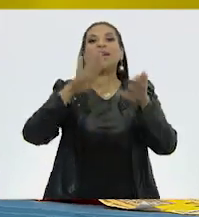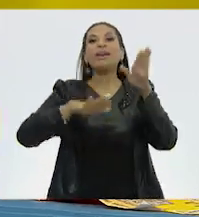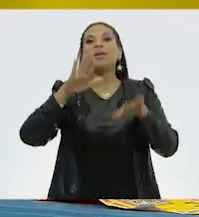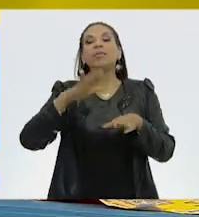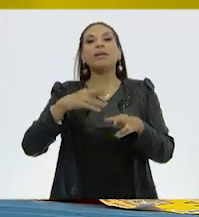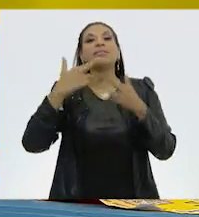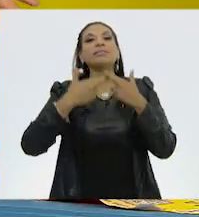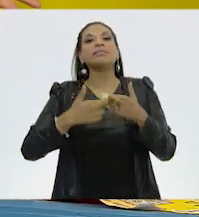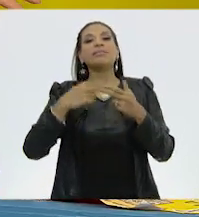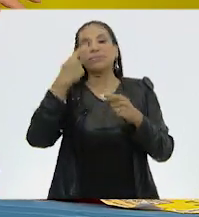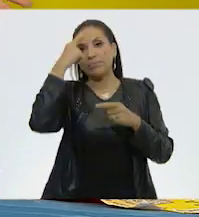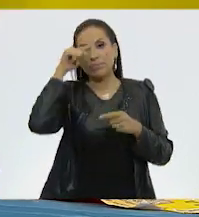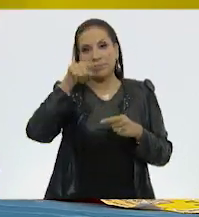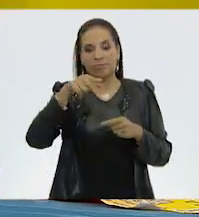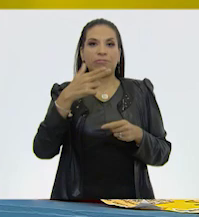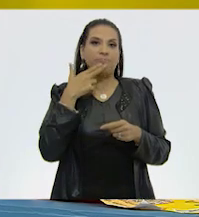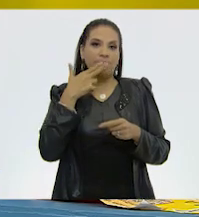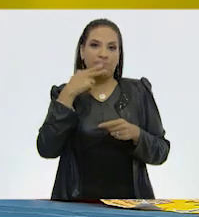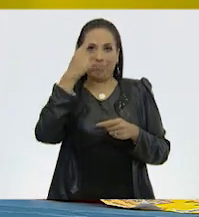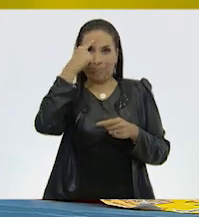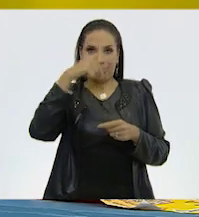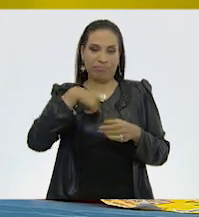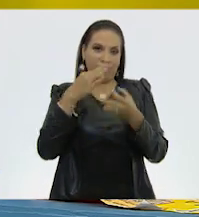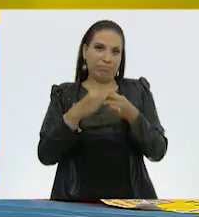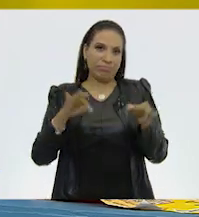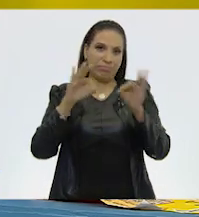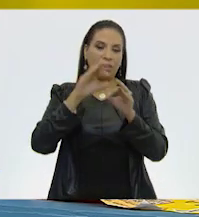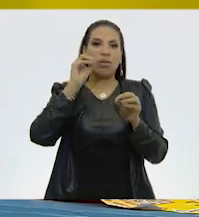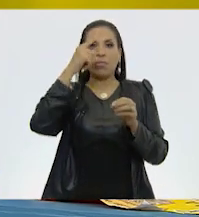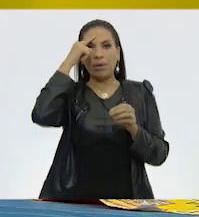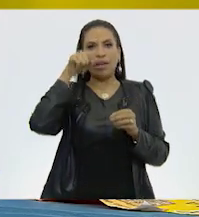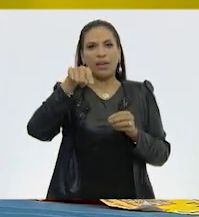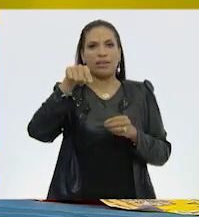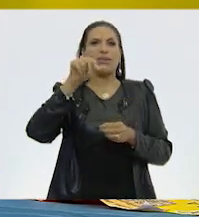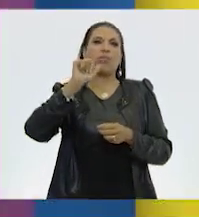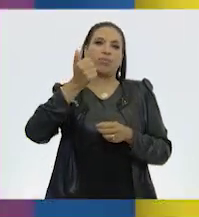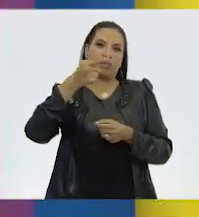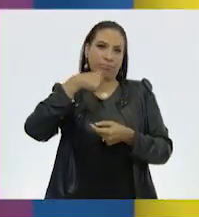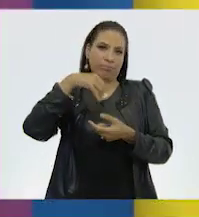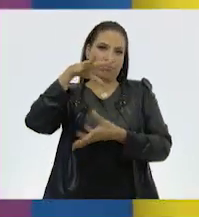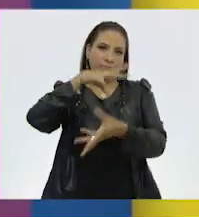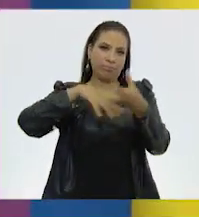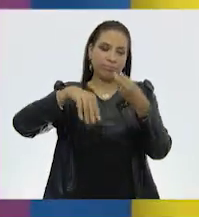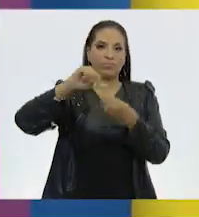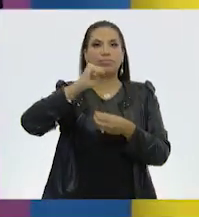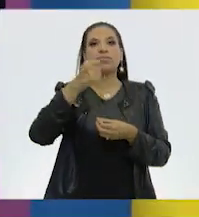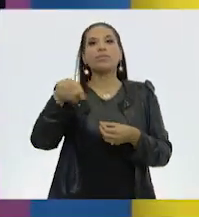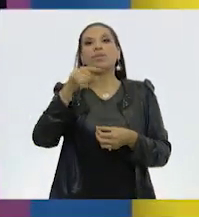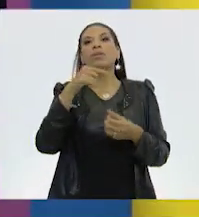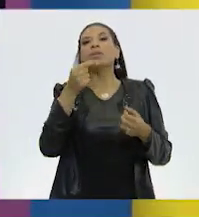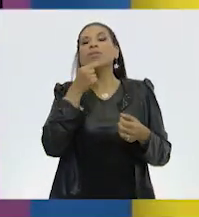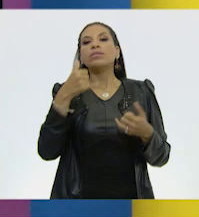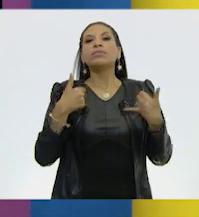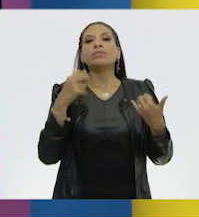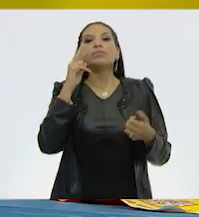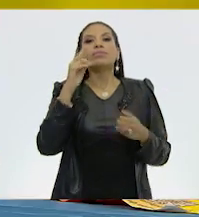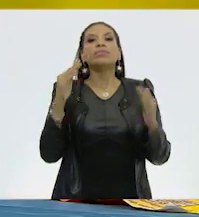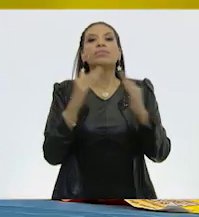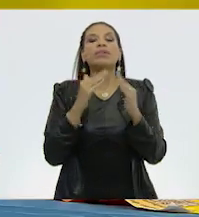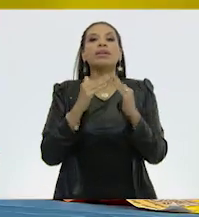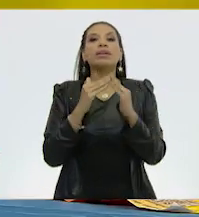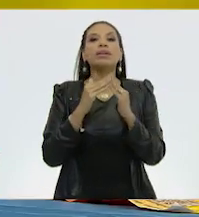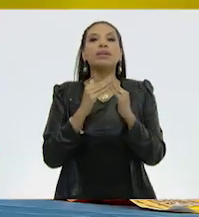gran trascendencia para ti, a veces de gran trascendencia para mí, a veces de gran trascendencia para los chicos que nos ven en